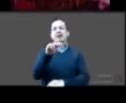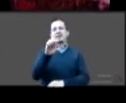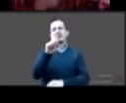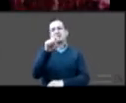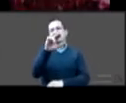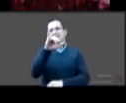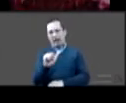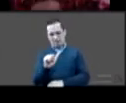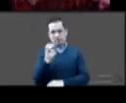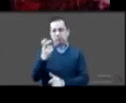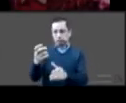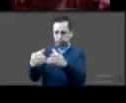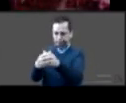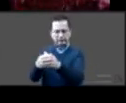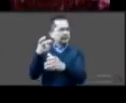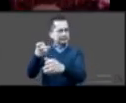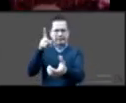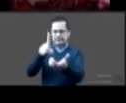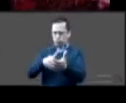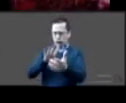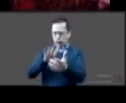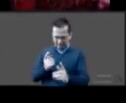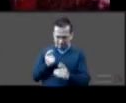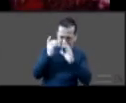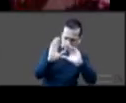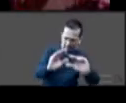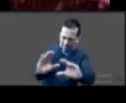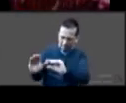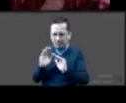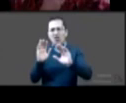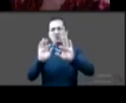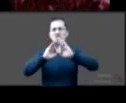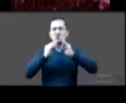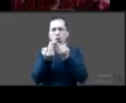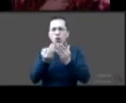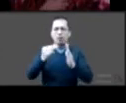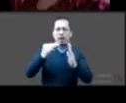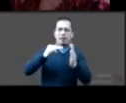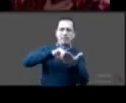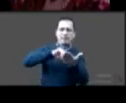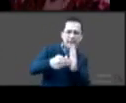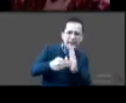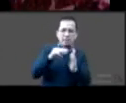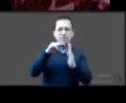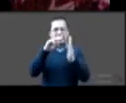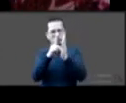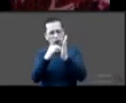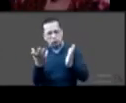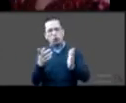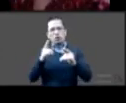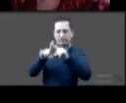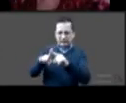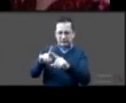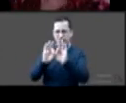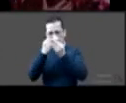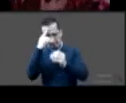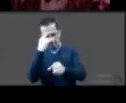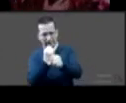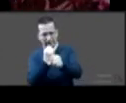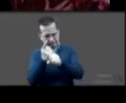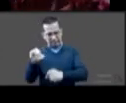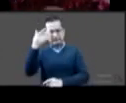no solamente de metodologías de investigación y de conocimientos, sino del